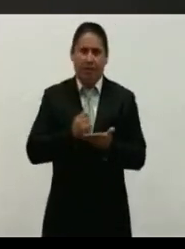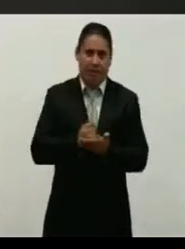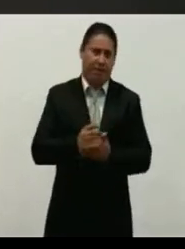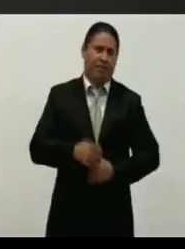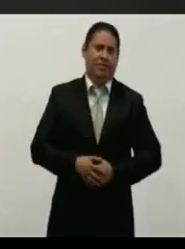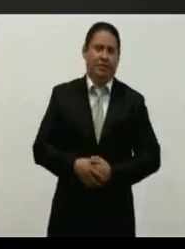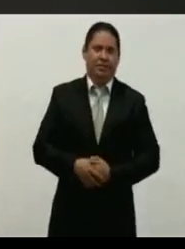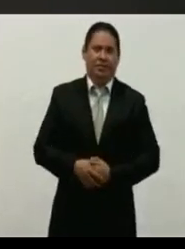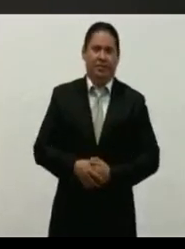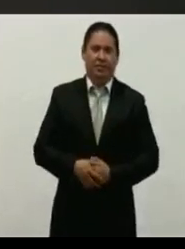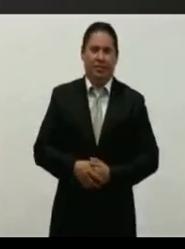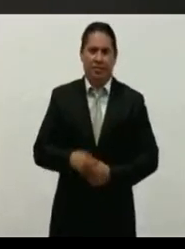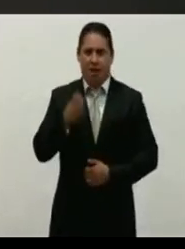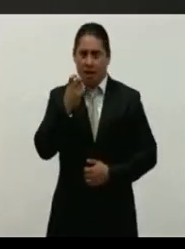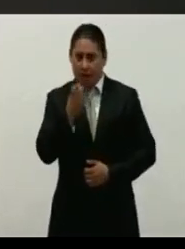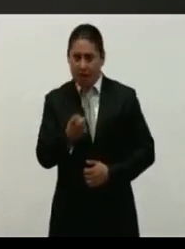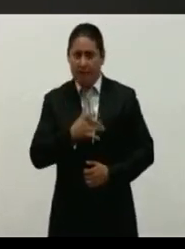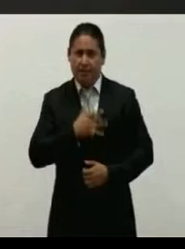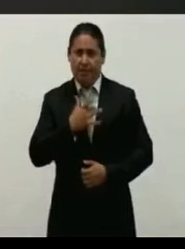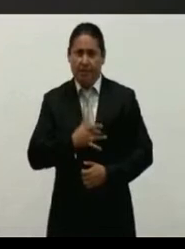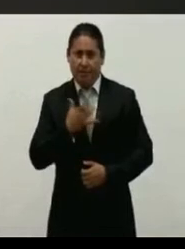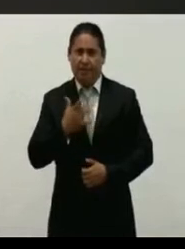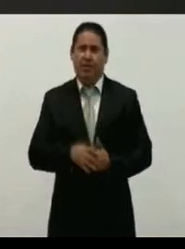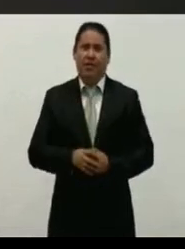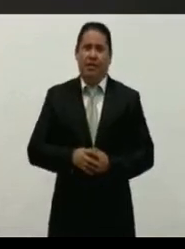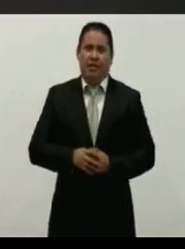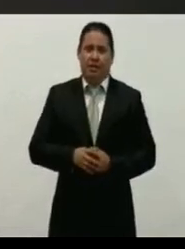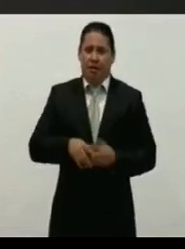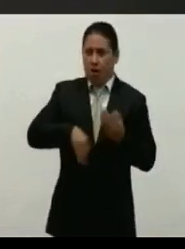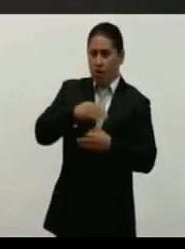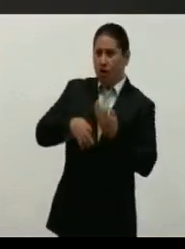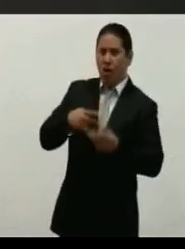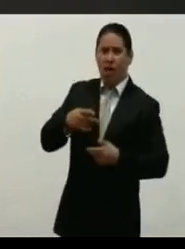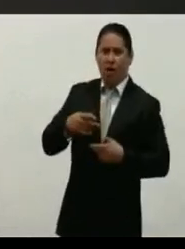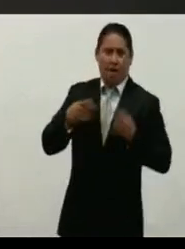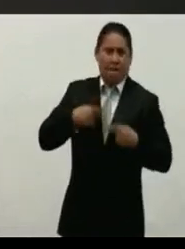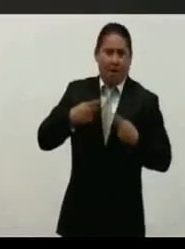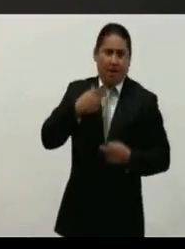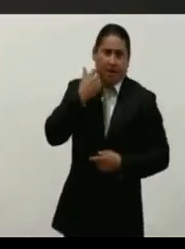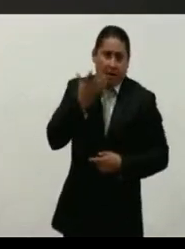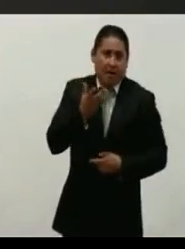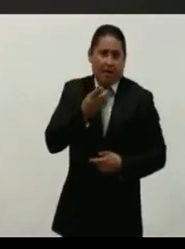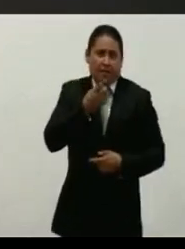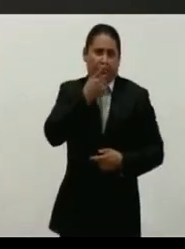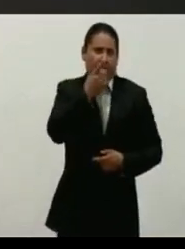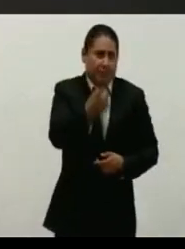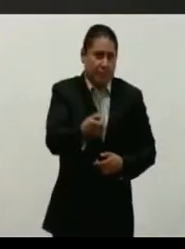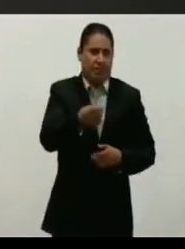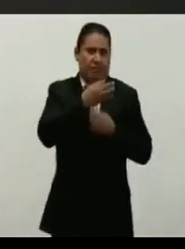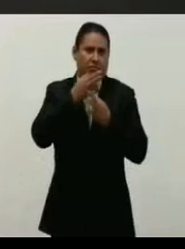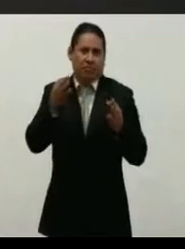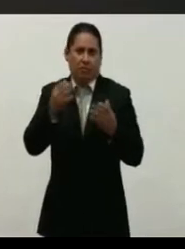tomar. En este sentido, para que la opinión de la ciudadanía acerca de la conformación de los poderes